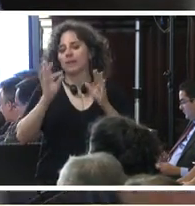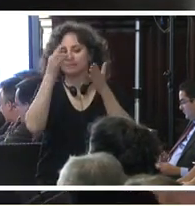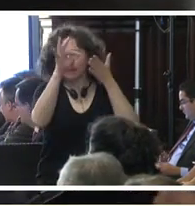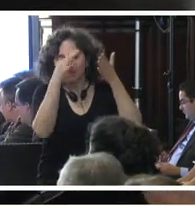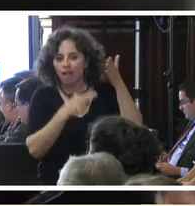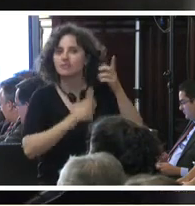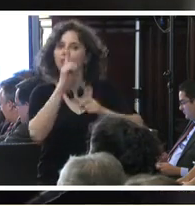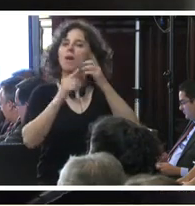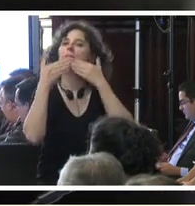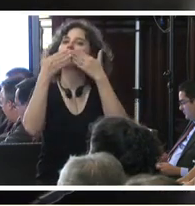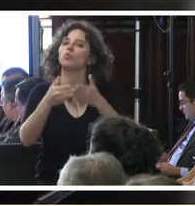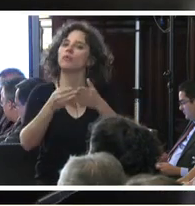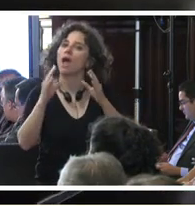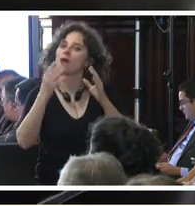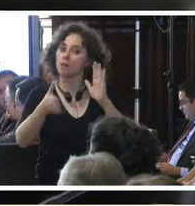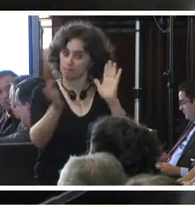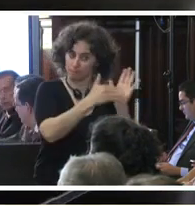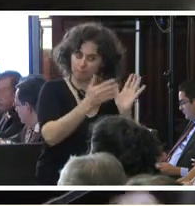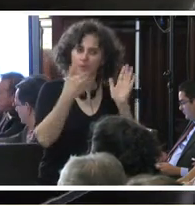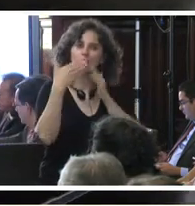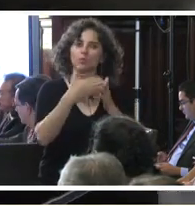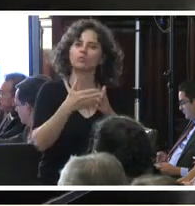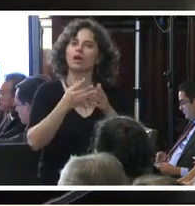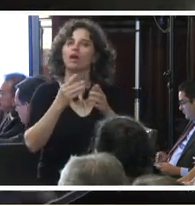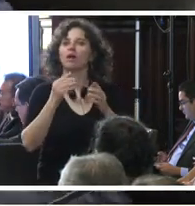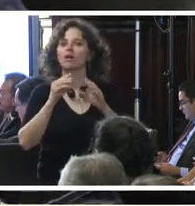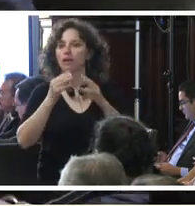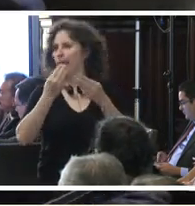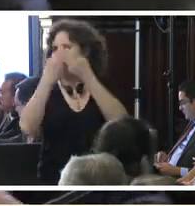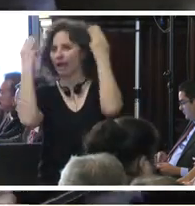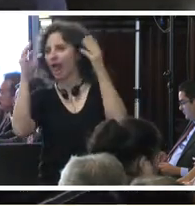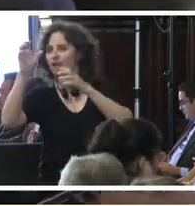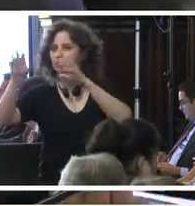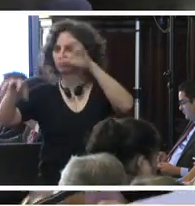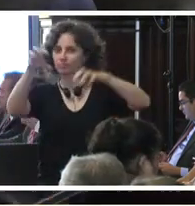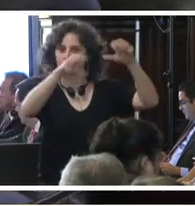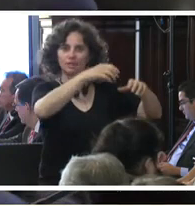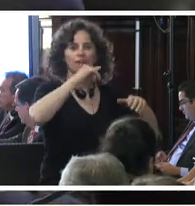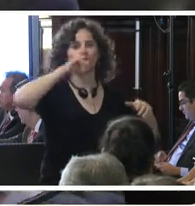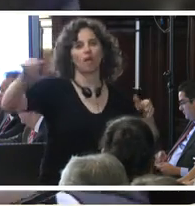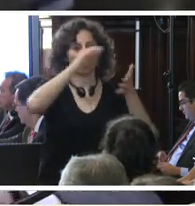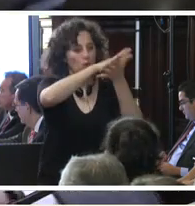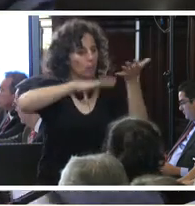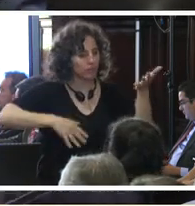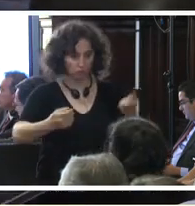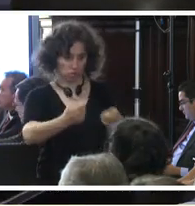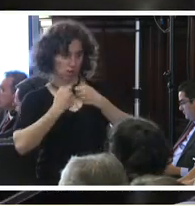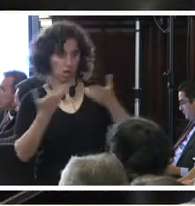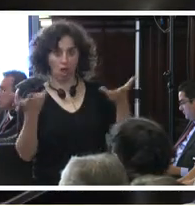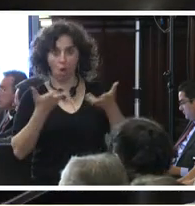detallado en una pregunta adicional, que es, en el universo de casos denunciados en este documento que nos han